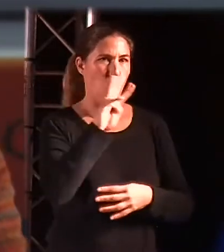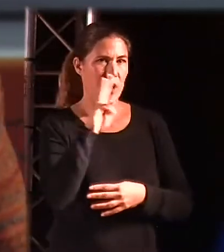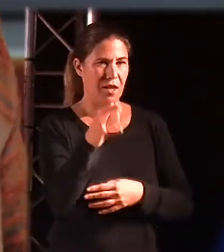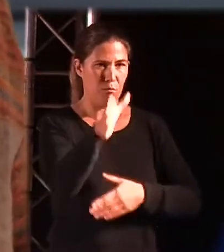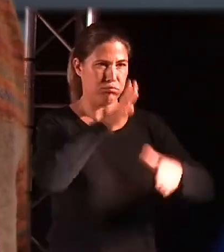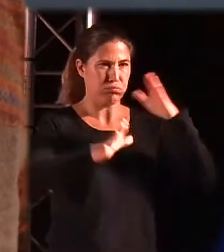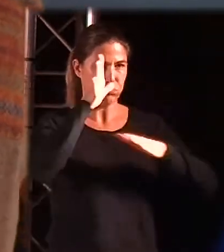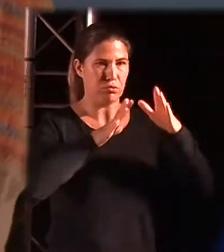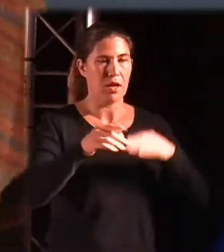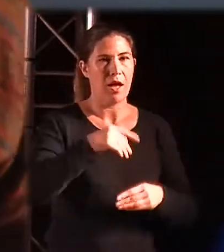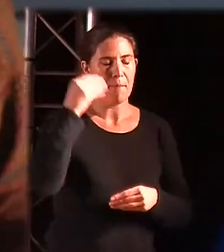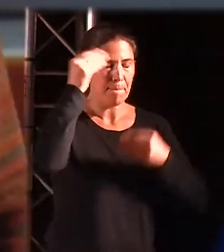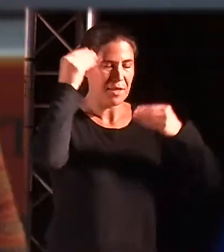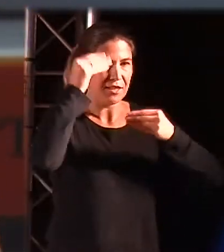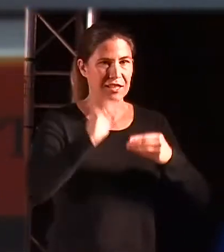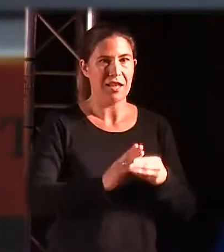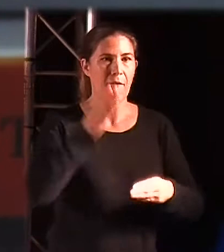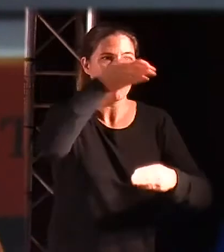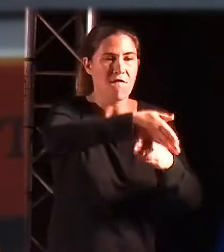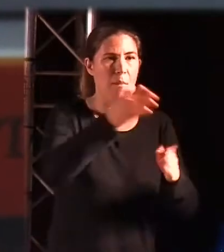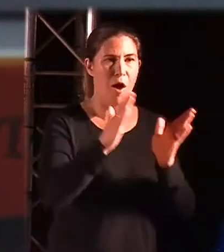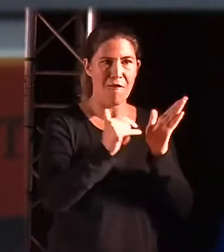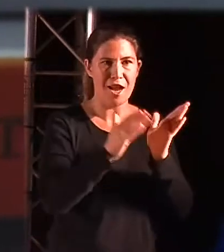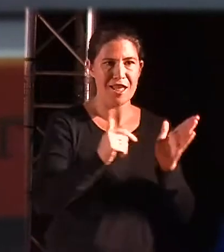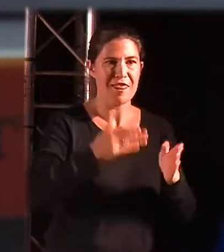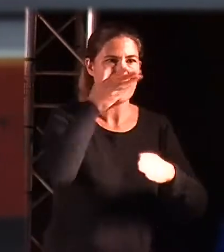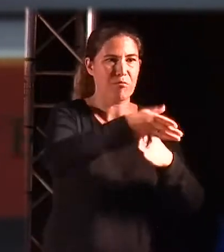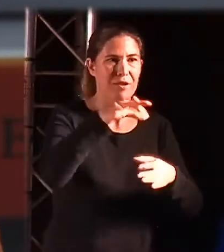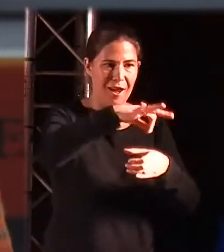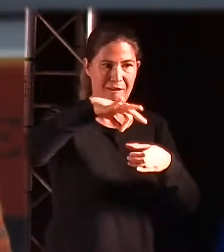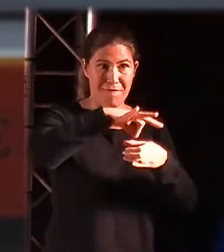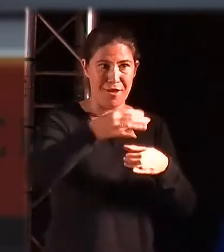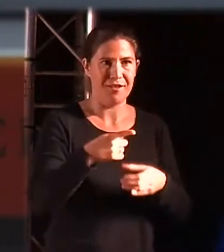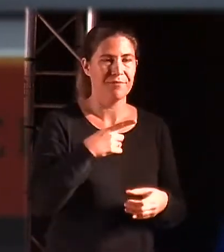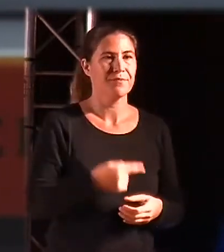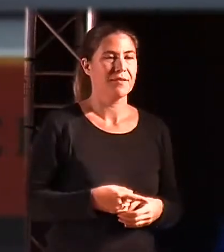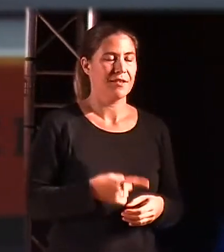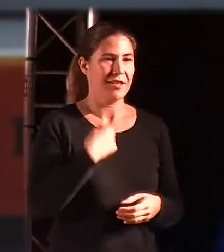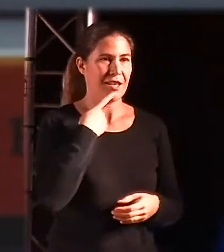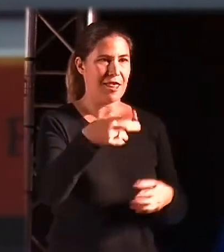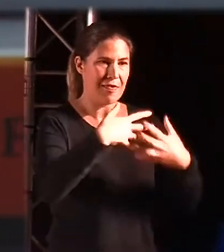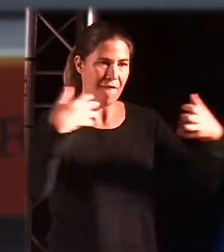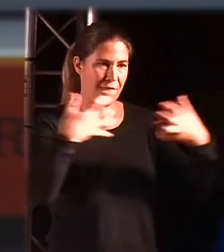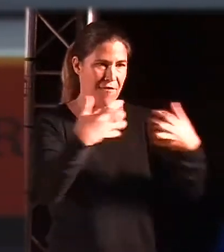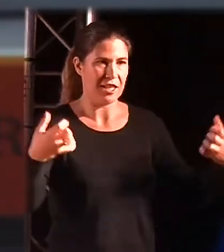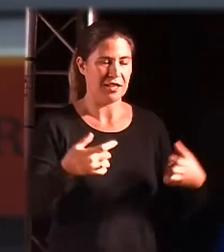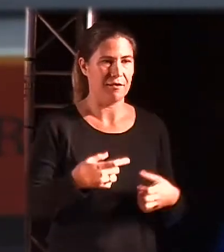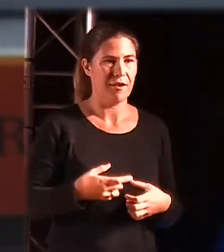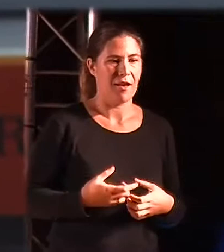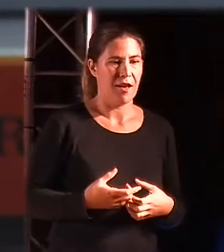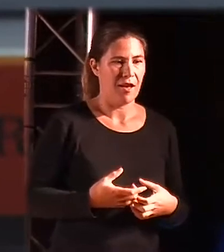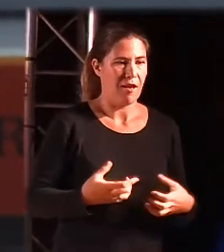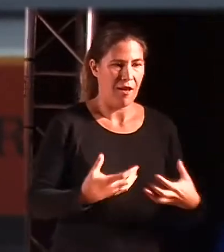nos vamos a tomar un café a Valencia? Y entonces alguien hace la famosa frase terrible, ¡a que no hay